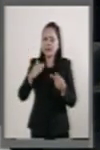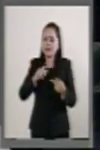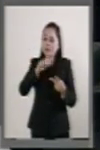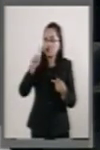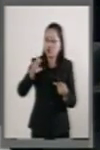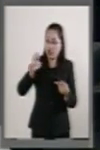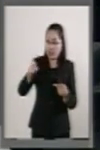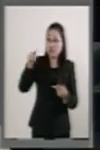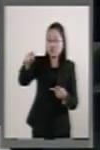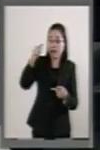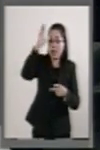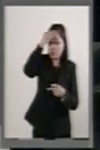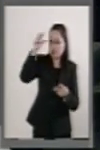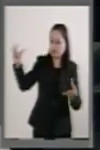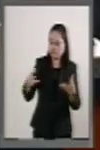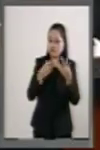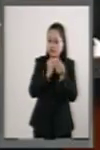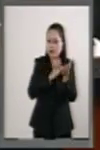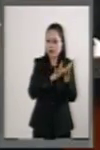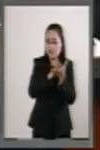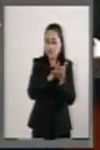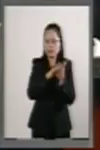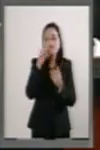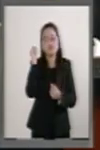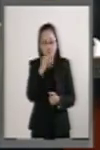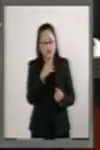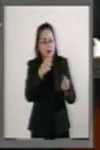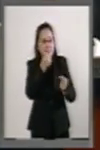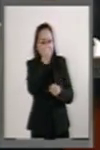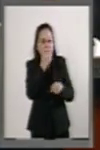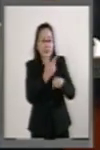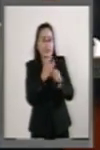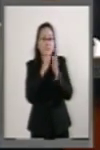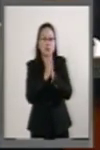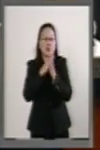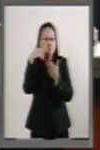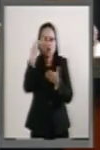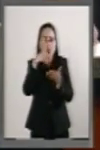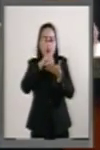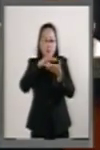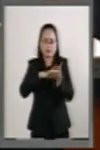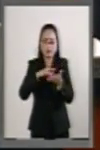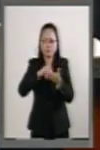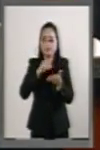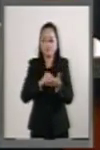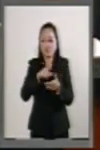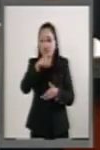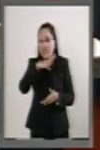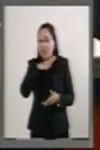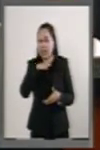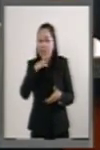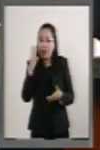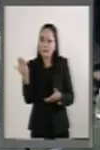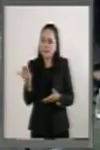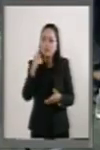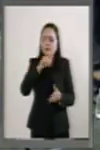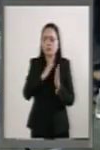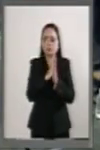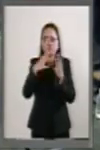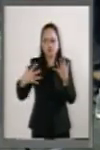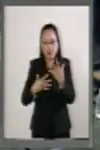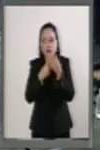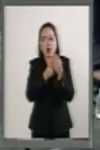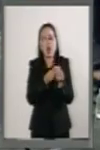¿está usted de acuerdo? Tome nota la secretaría de los senadores que están solicitando